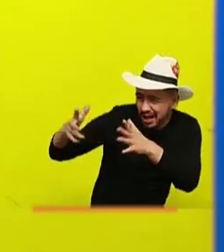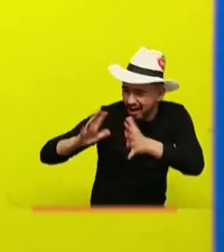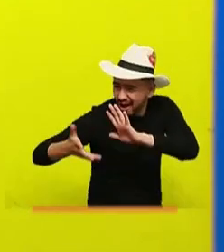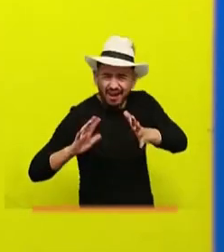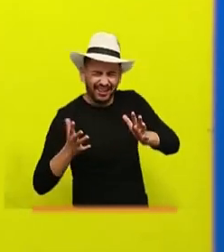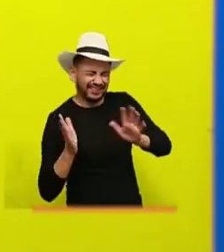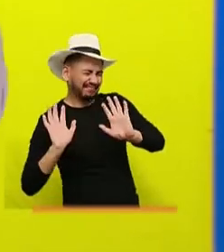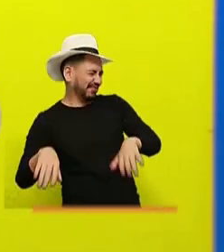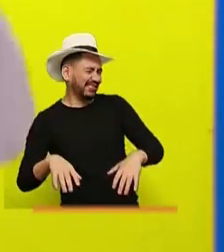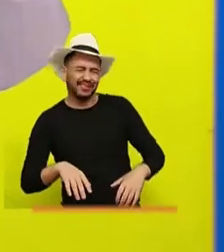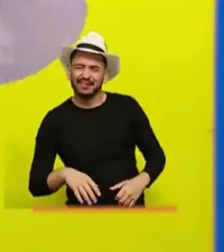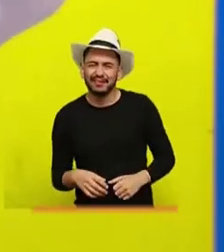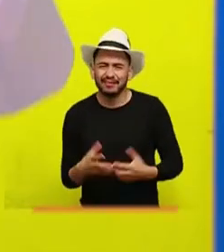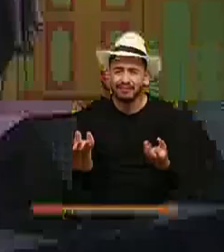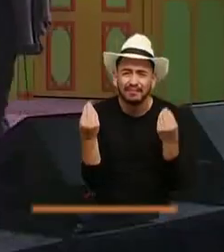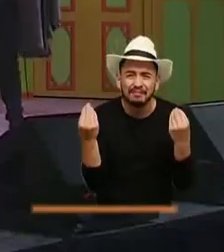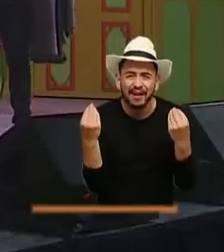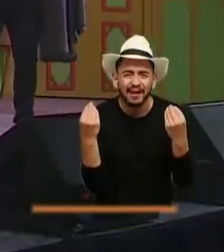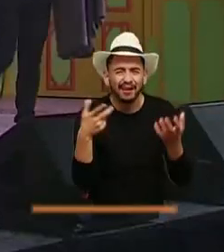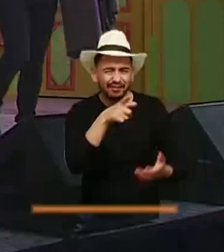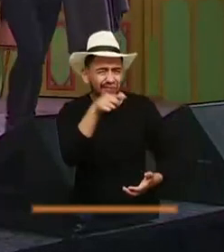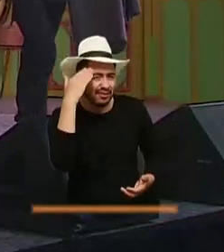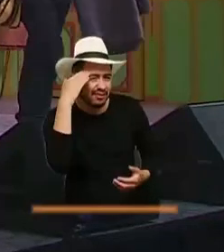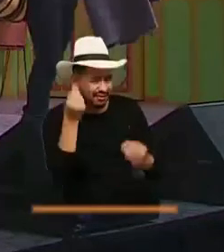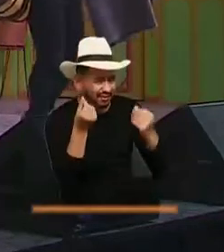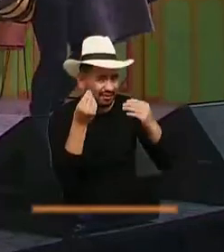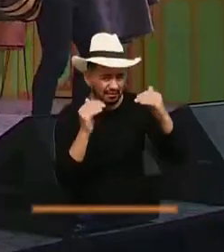presencia ni la plata que hay en él.